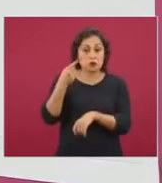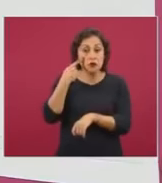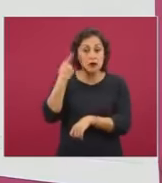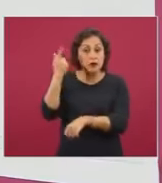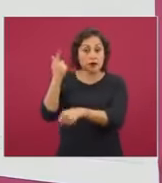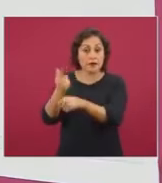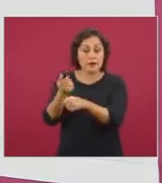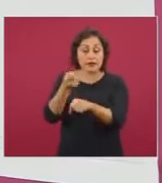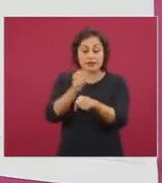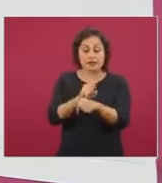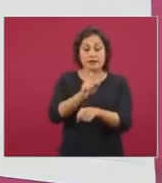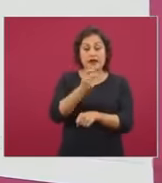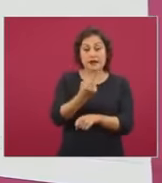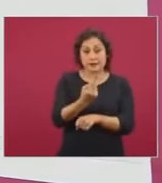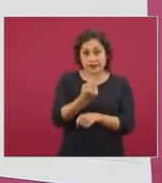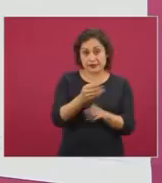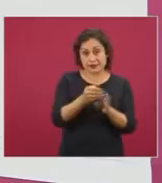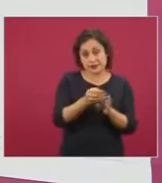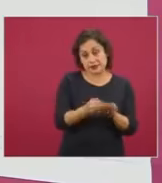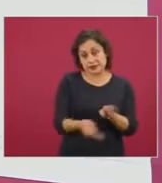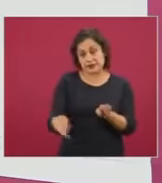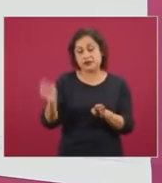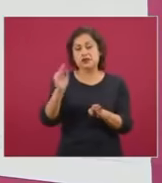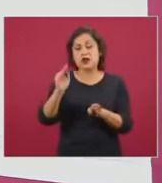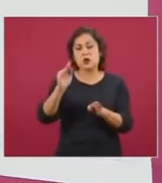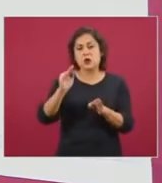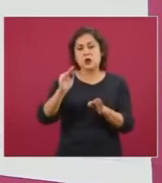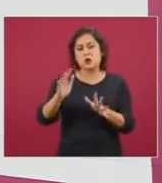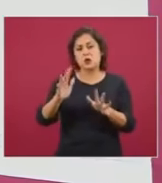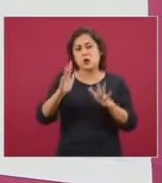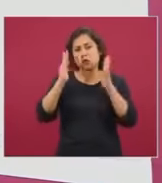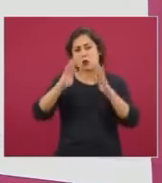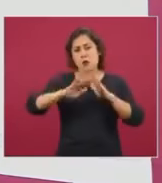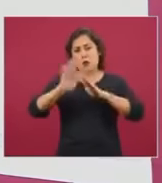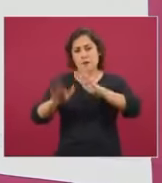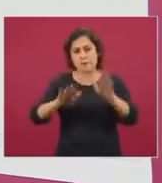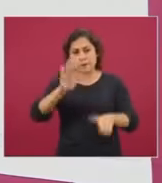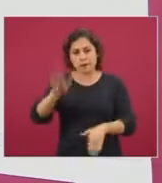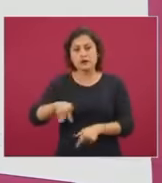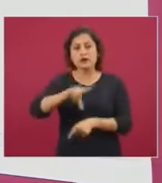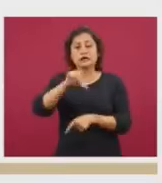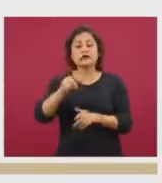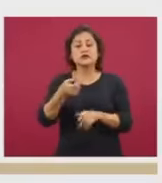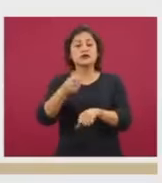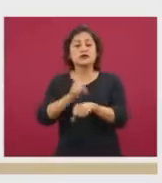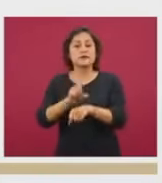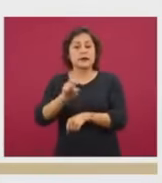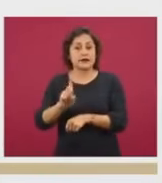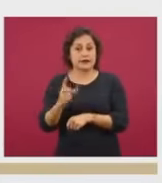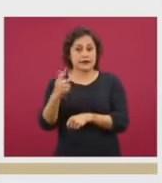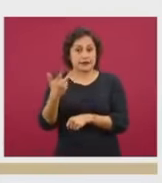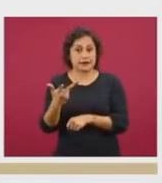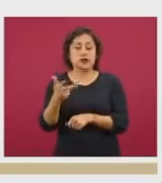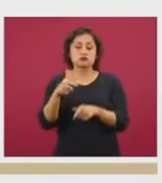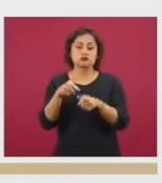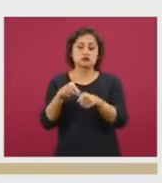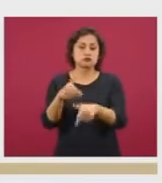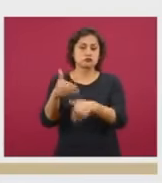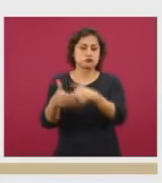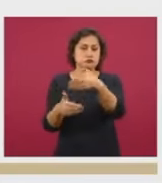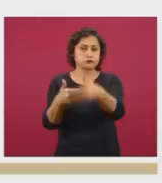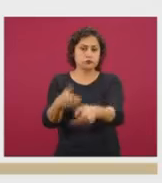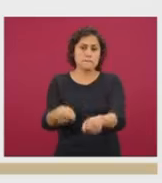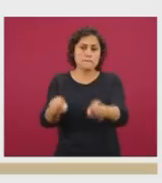semana 25 todo un periodo de exceso de mortalidad y ya desde la semana 38 se ha mantenido más o menos en los